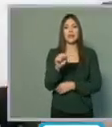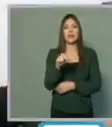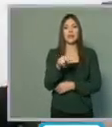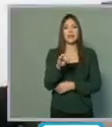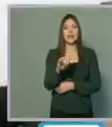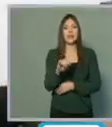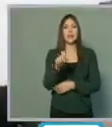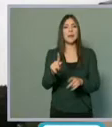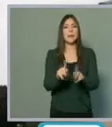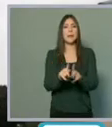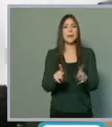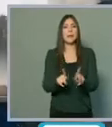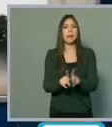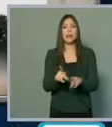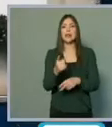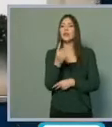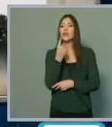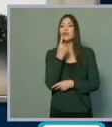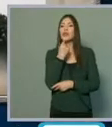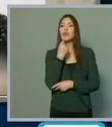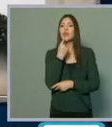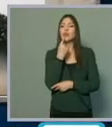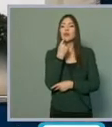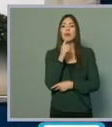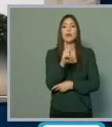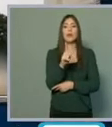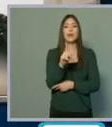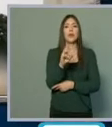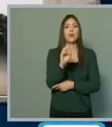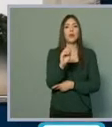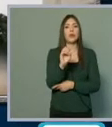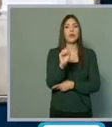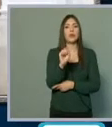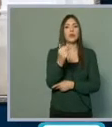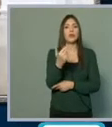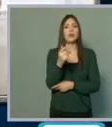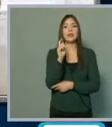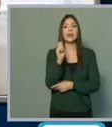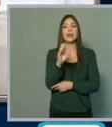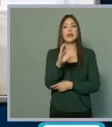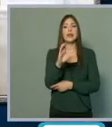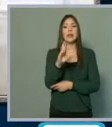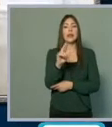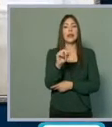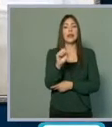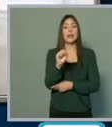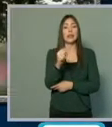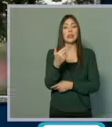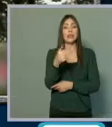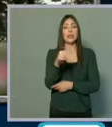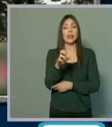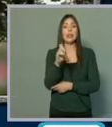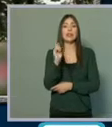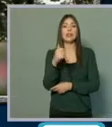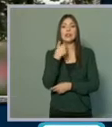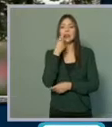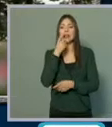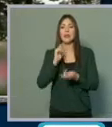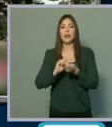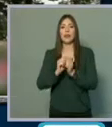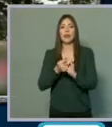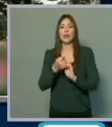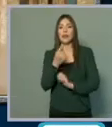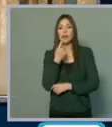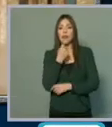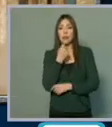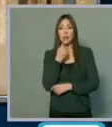Roja, Krasnaya Ploshchid. Krasnaya es roja, ¿no? Pero Krasnaya tiene otro adjetivo.